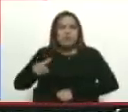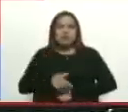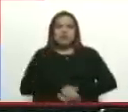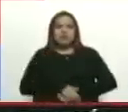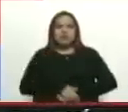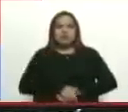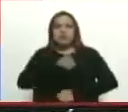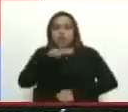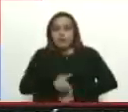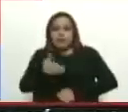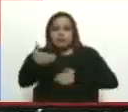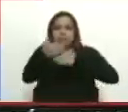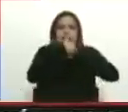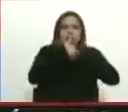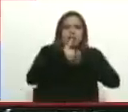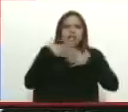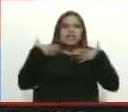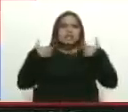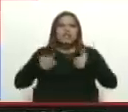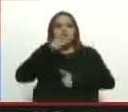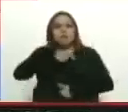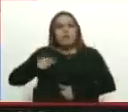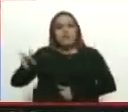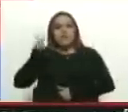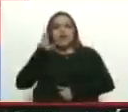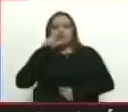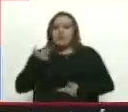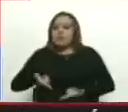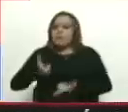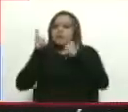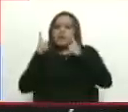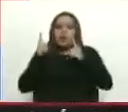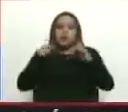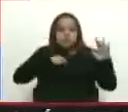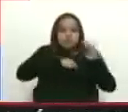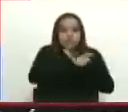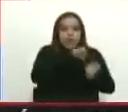contra la salud del pueblo de Venezuela, que no dejaron ni siquiera que entraran